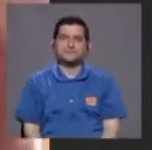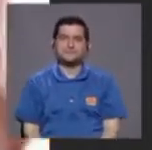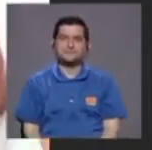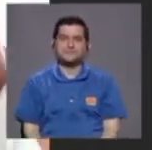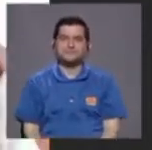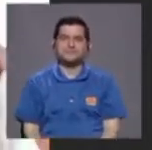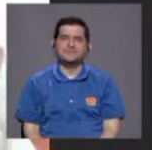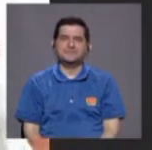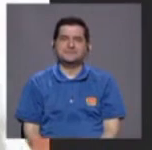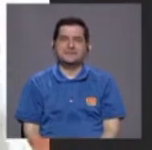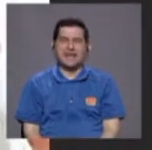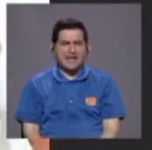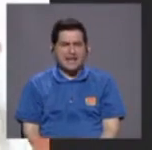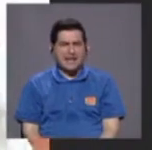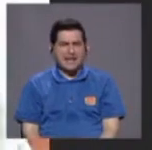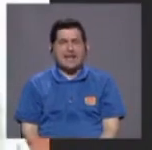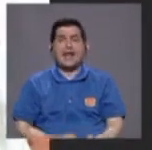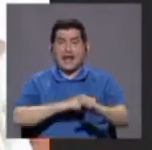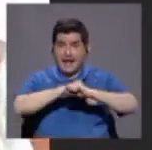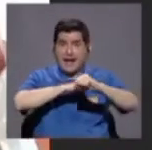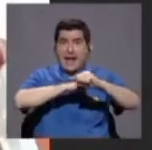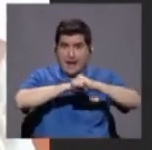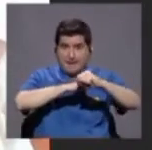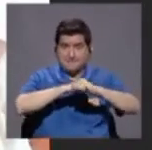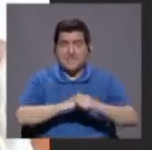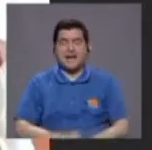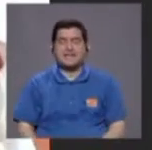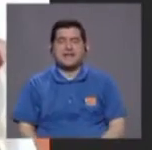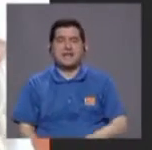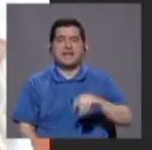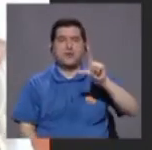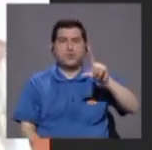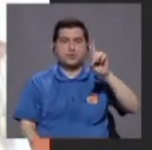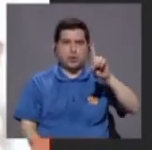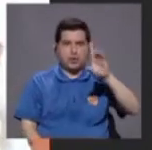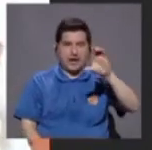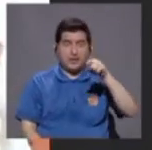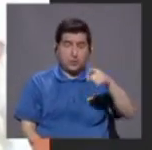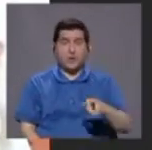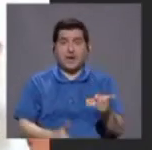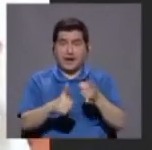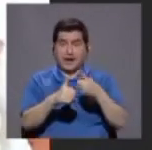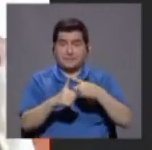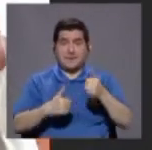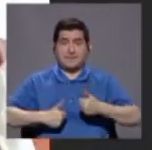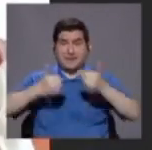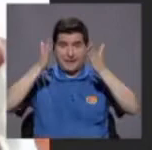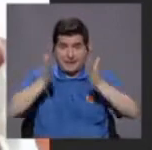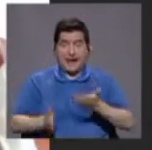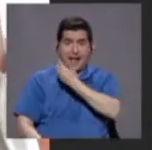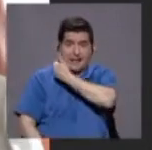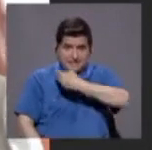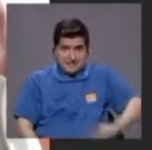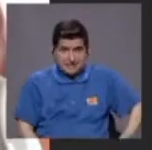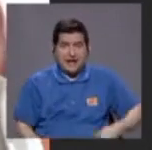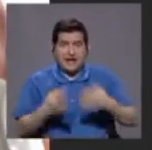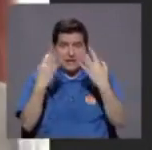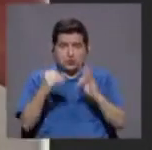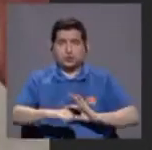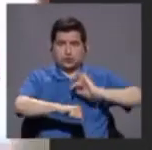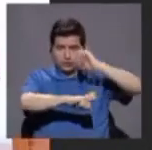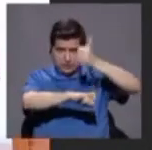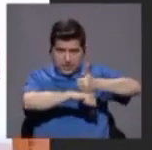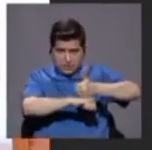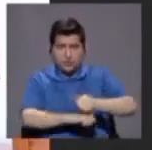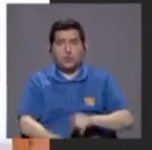fíjate, en la campaña de Donaldo, él fue el primer candidato presidencial que trató de establecer